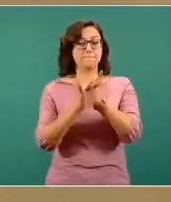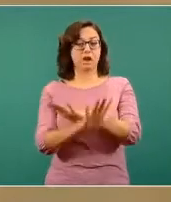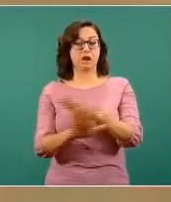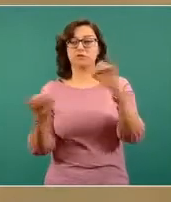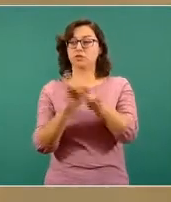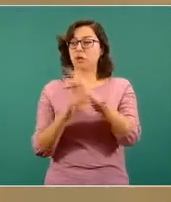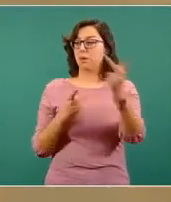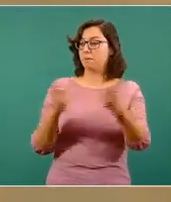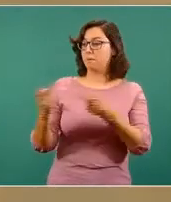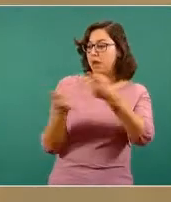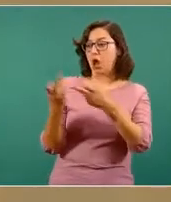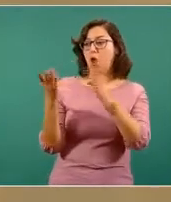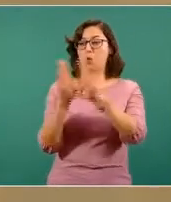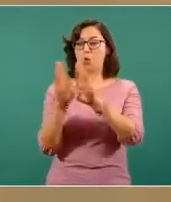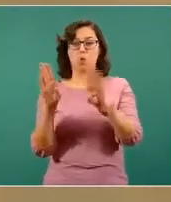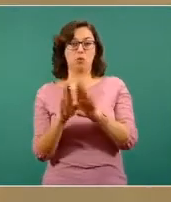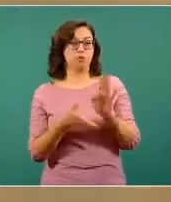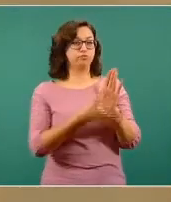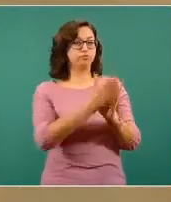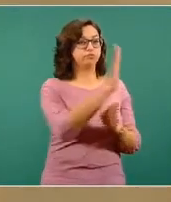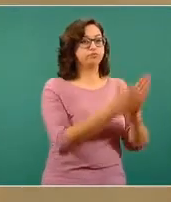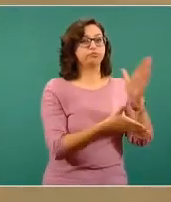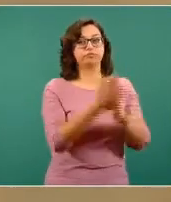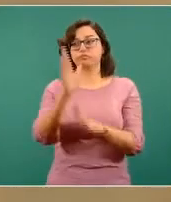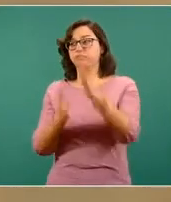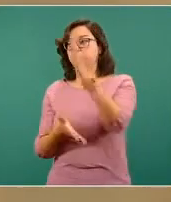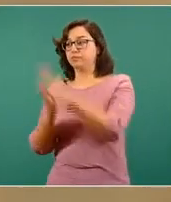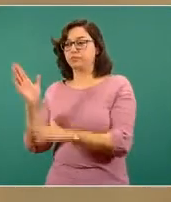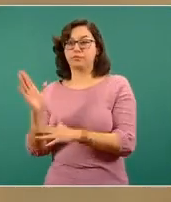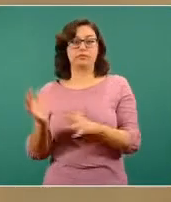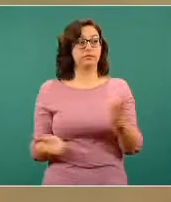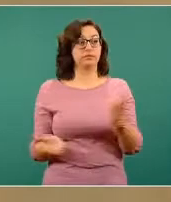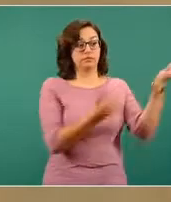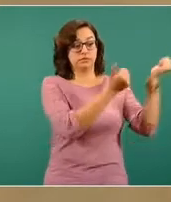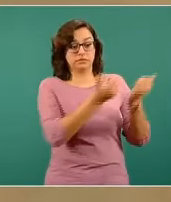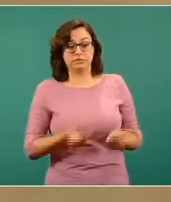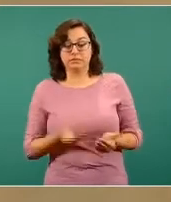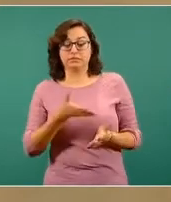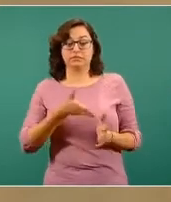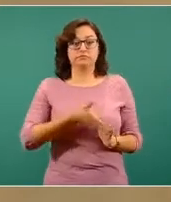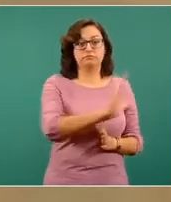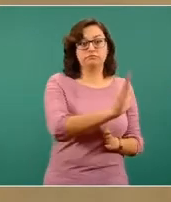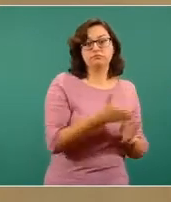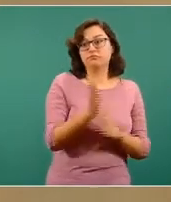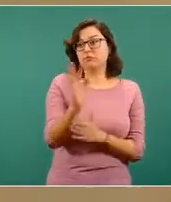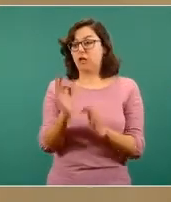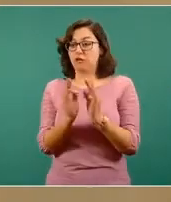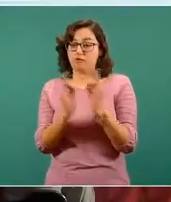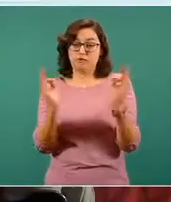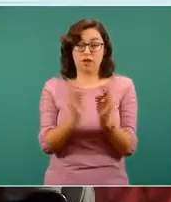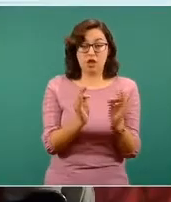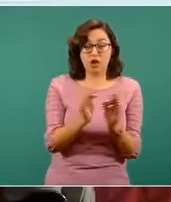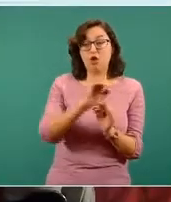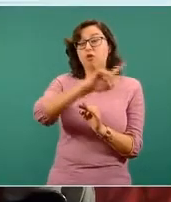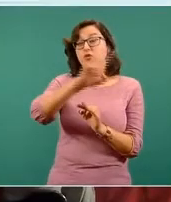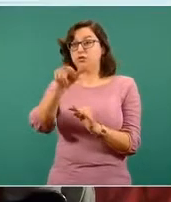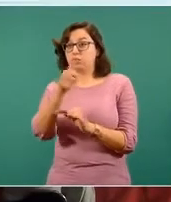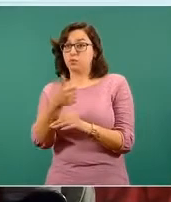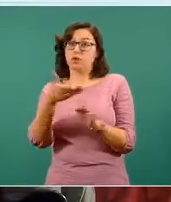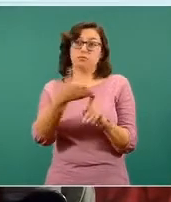los puestos de abastecimiento primario, los nodos de ultracongelación, se requiere toda esta logística. Y eso